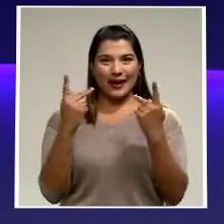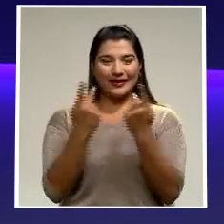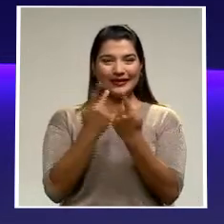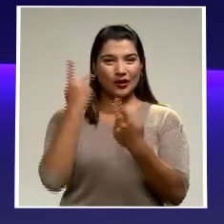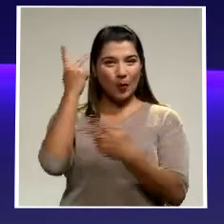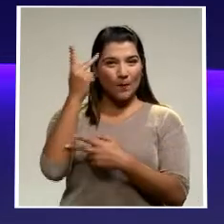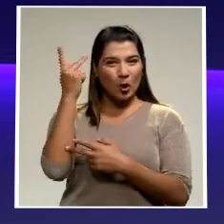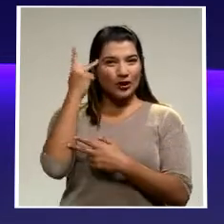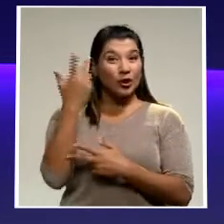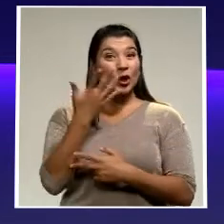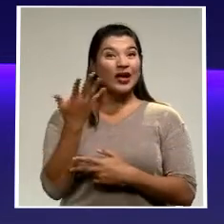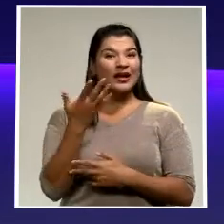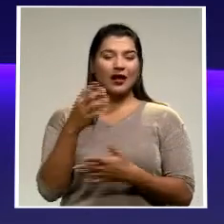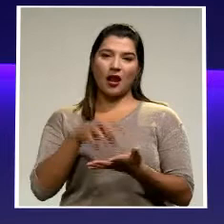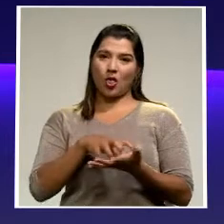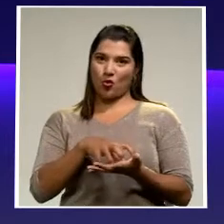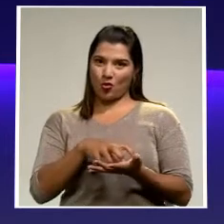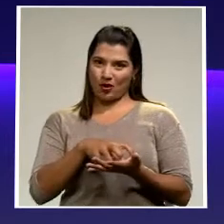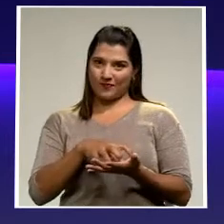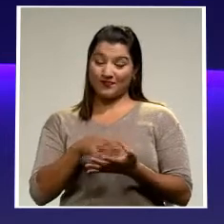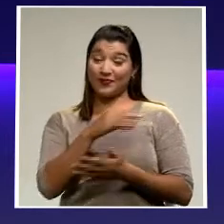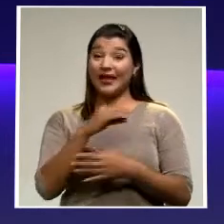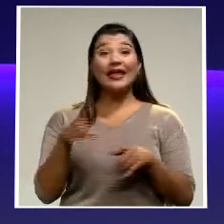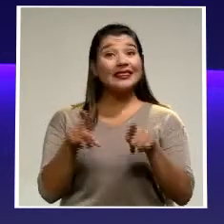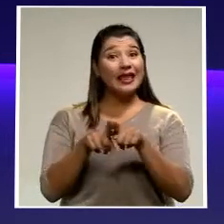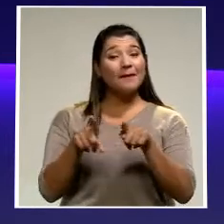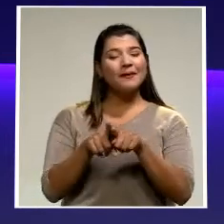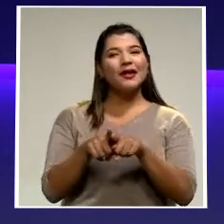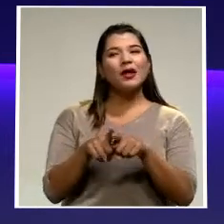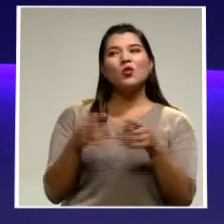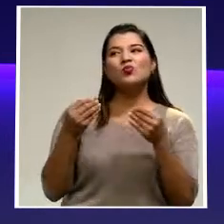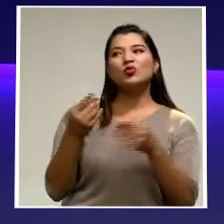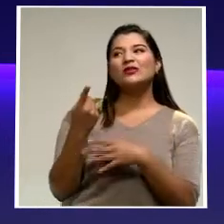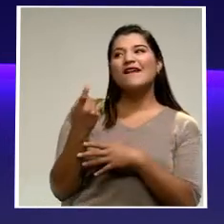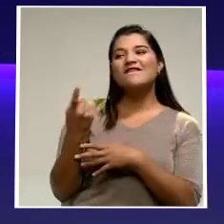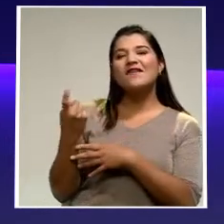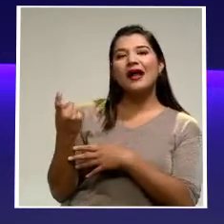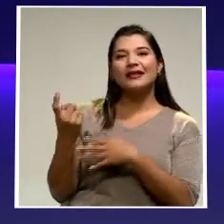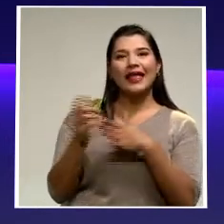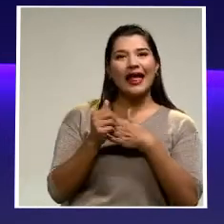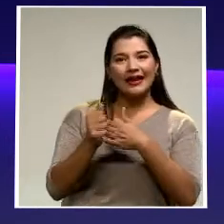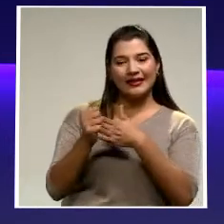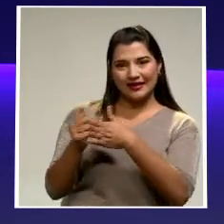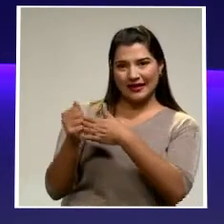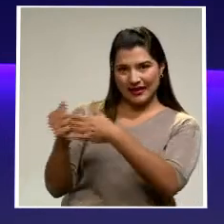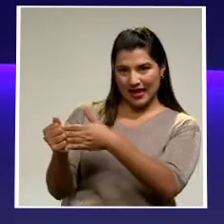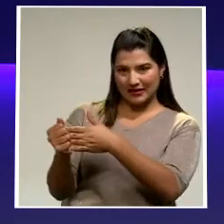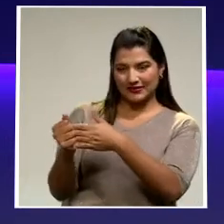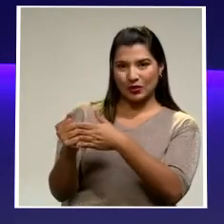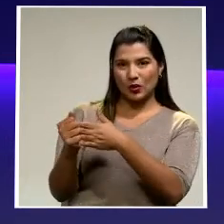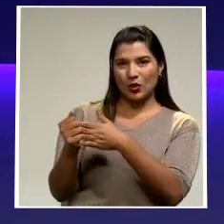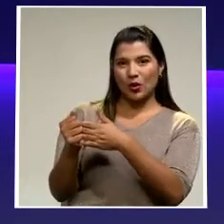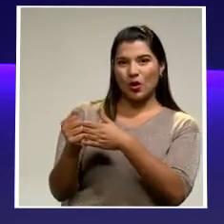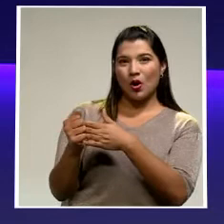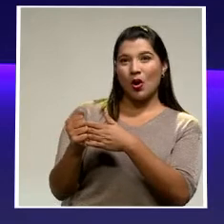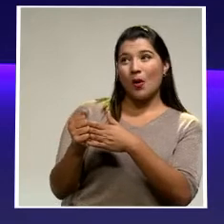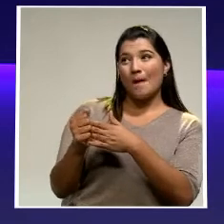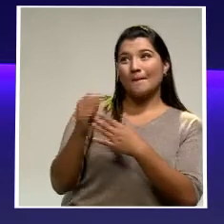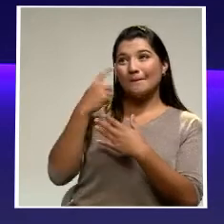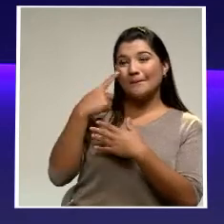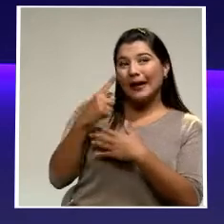la incertidumbre y también la falta de liderazgos que puedan atribuirse el calificativo de